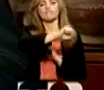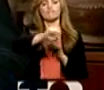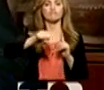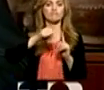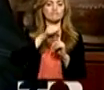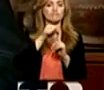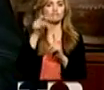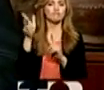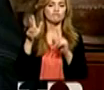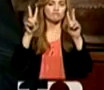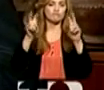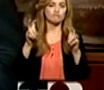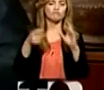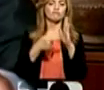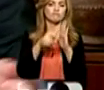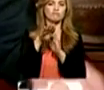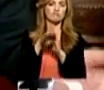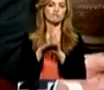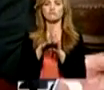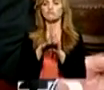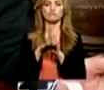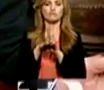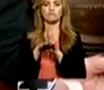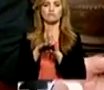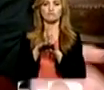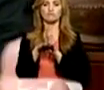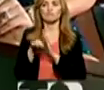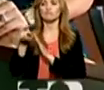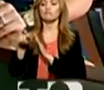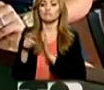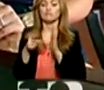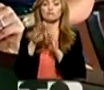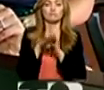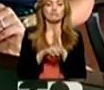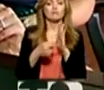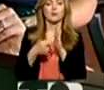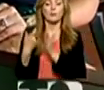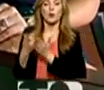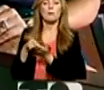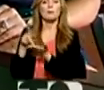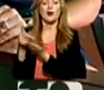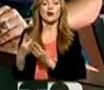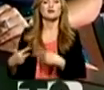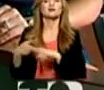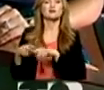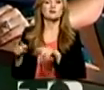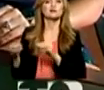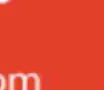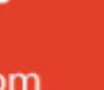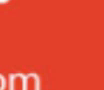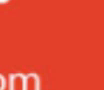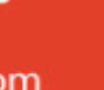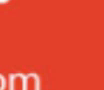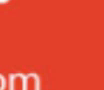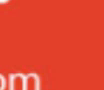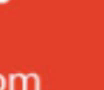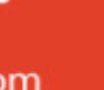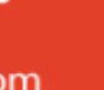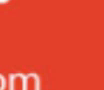para reducir impuestos sin generar algún otro ingreso a la vez. En Quito, María Gracia Costa, 24 horas.